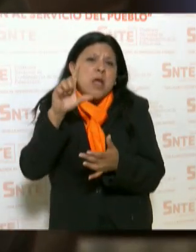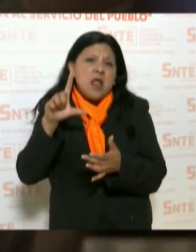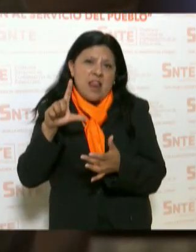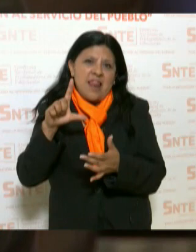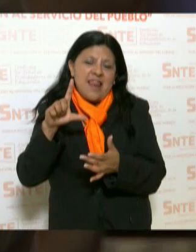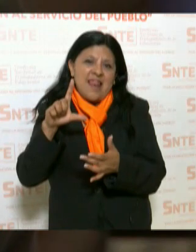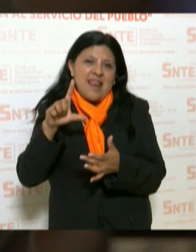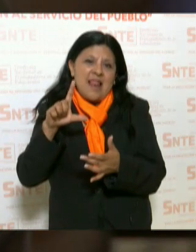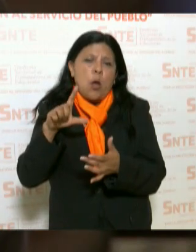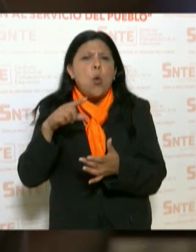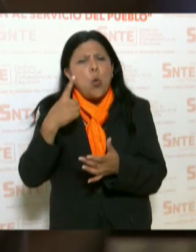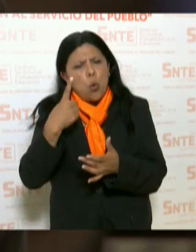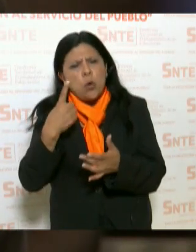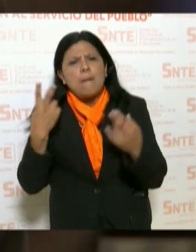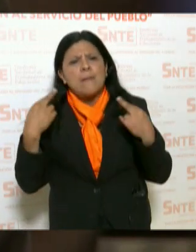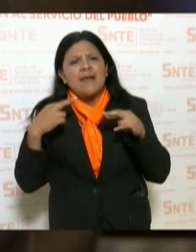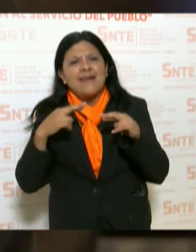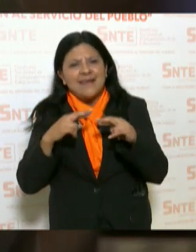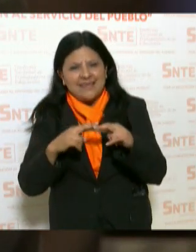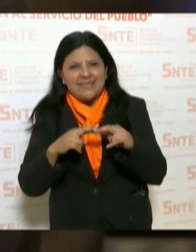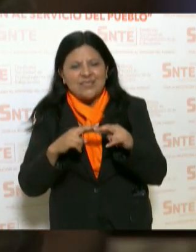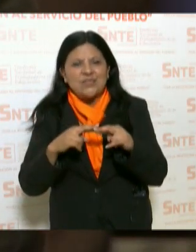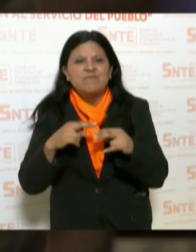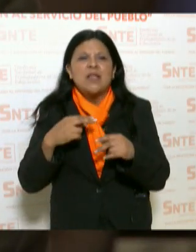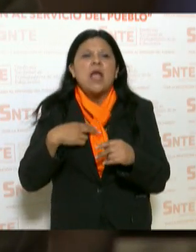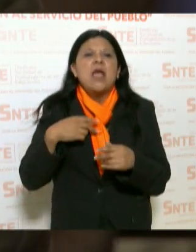gran escritor, Octavio Paz.